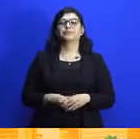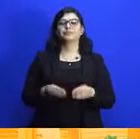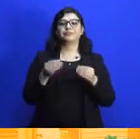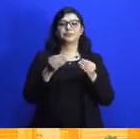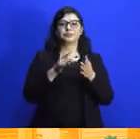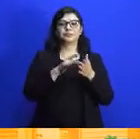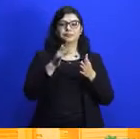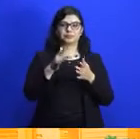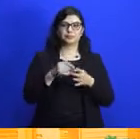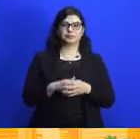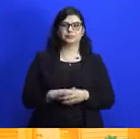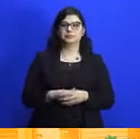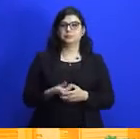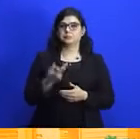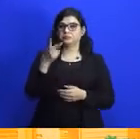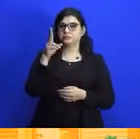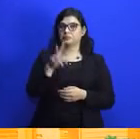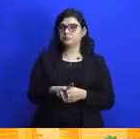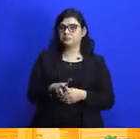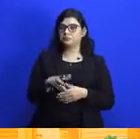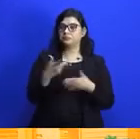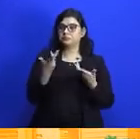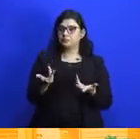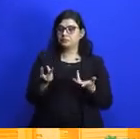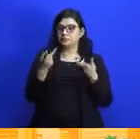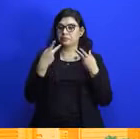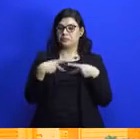Muchas gracias, Dolores. Es increíble escuchar de